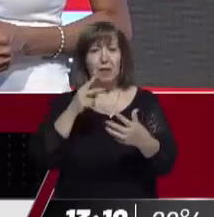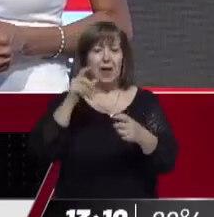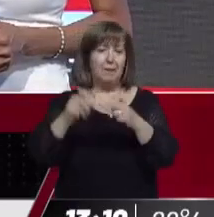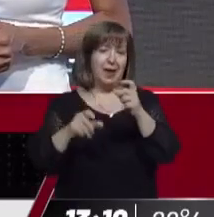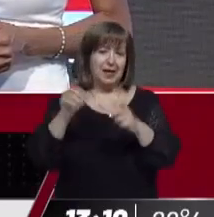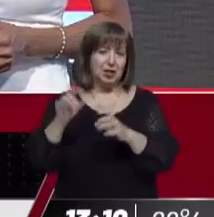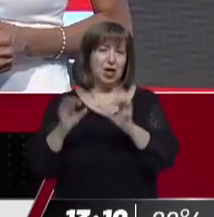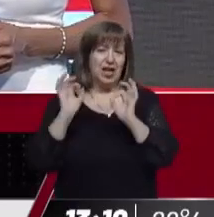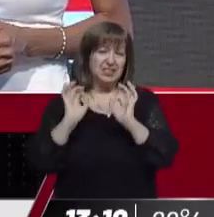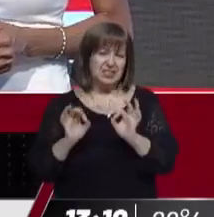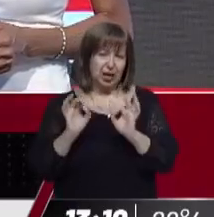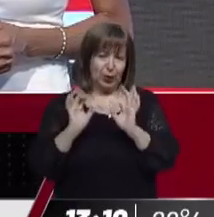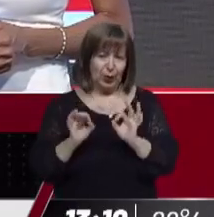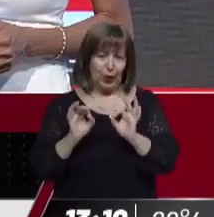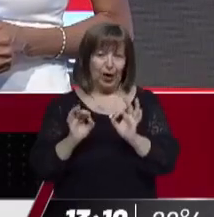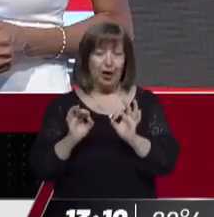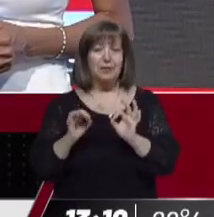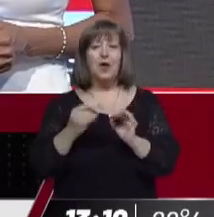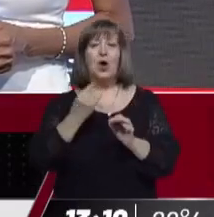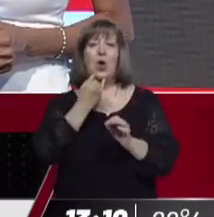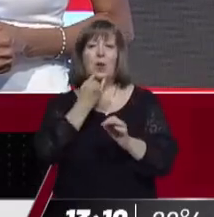por el Valle de Uspallata y luego